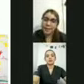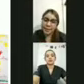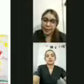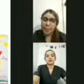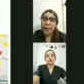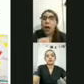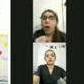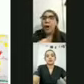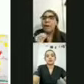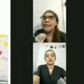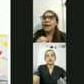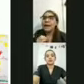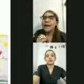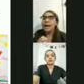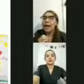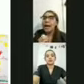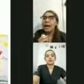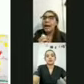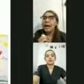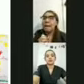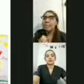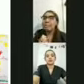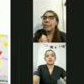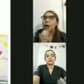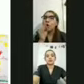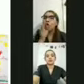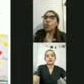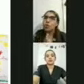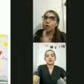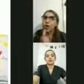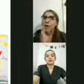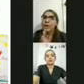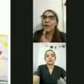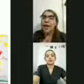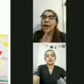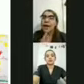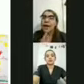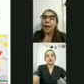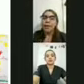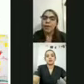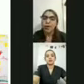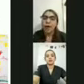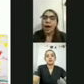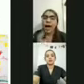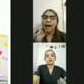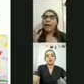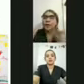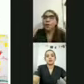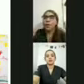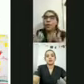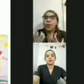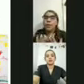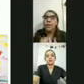es decir, cuál va a ser el conducto que va a llevar a cada persona a que su método de aprendizaje